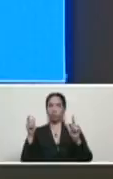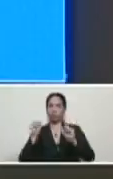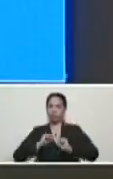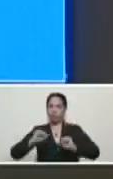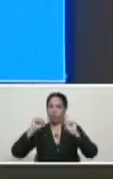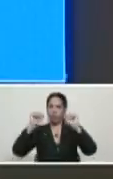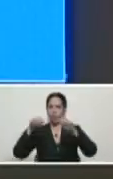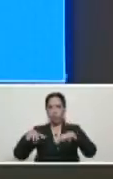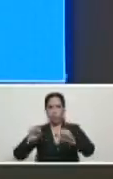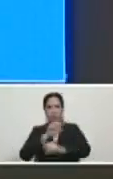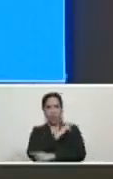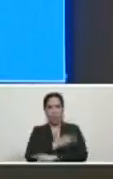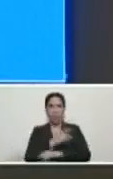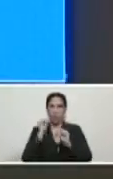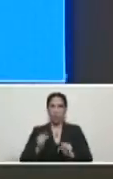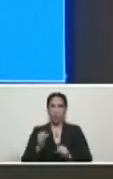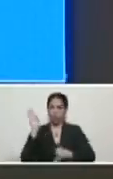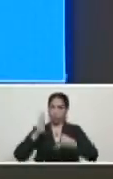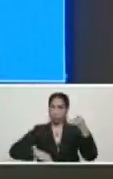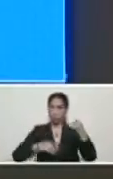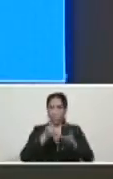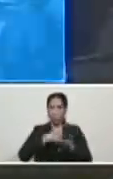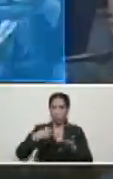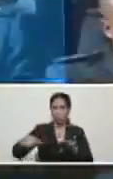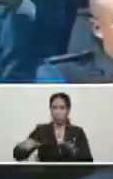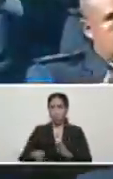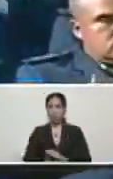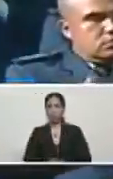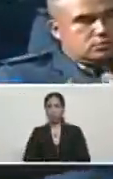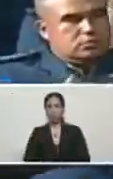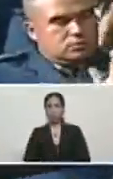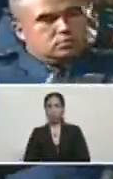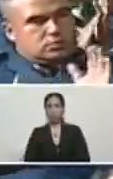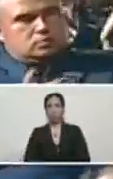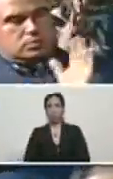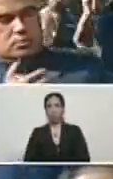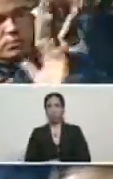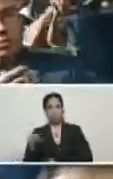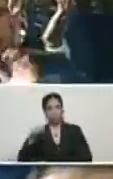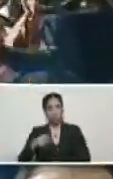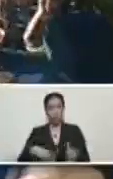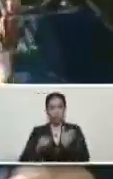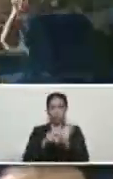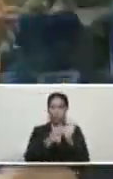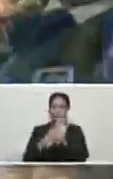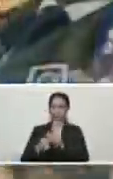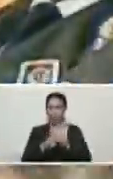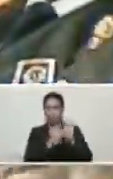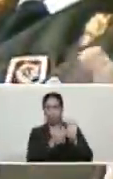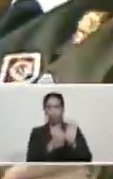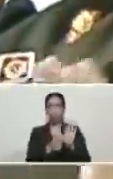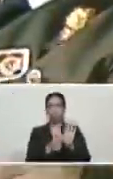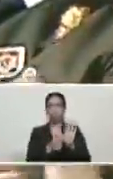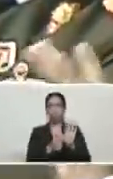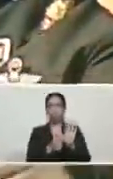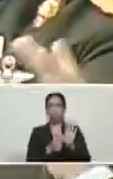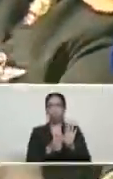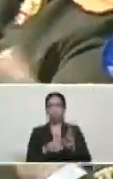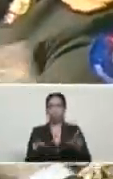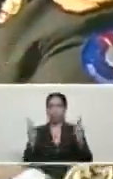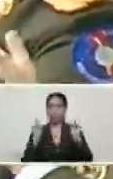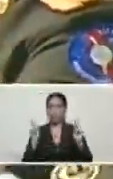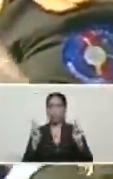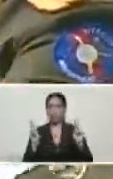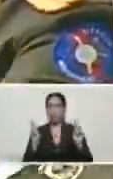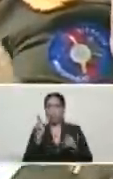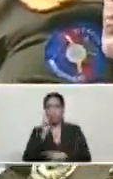poderosos. Así culminaba al señor Irving lo que hoy volvemos a demostrar. Por fortuna se